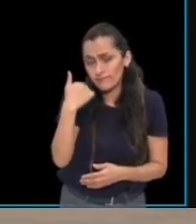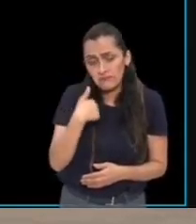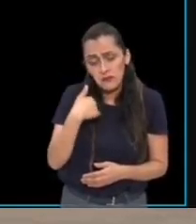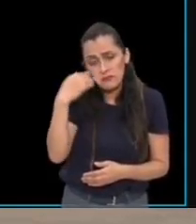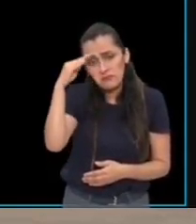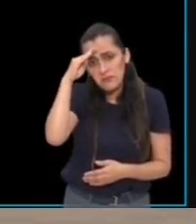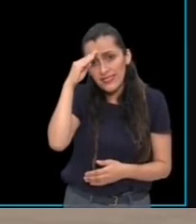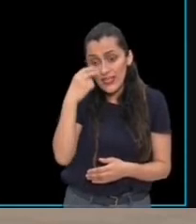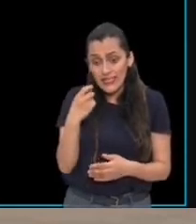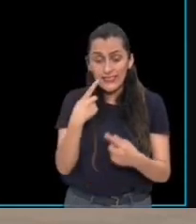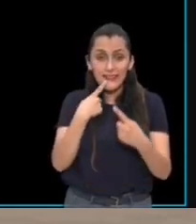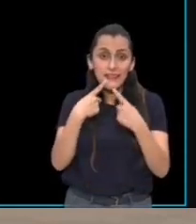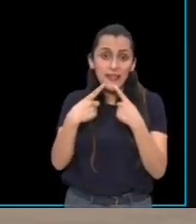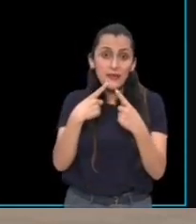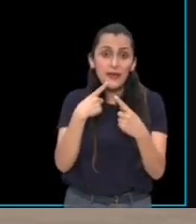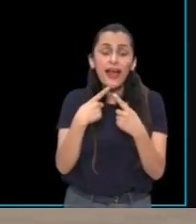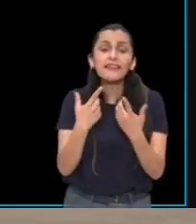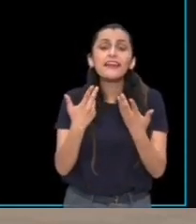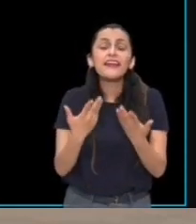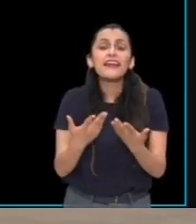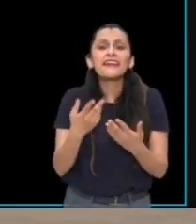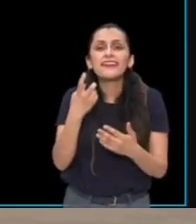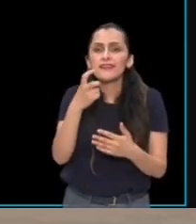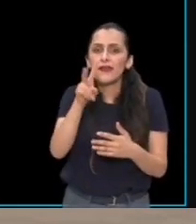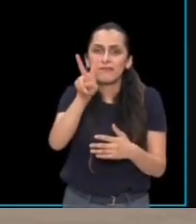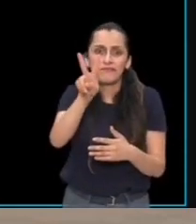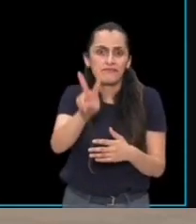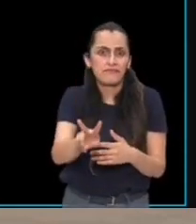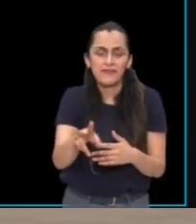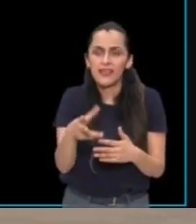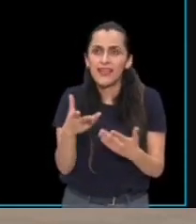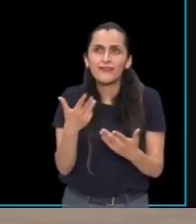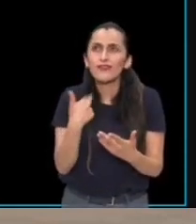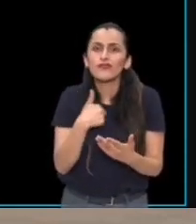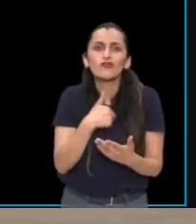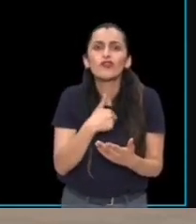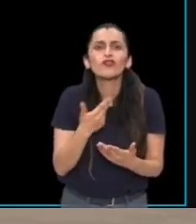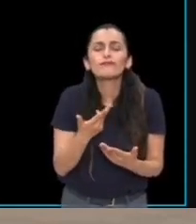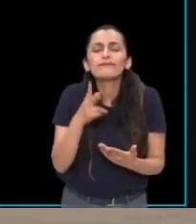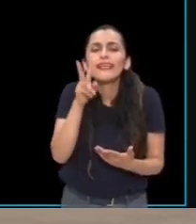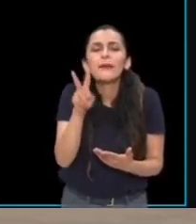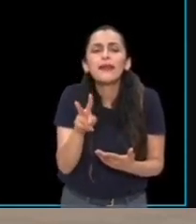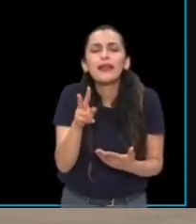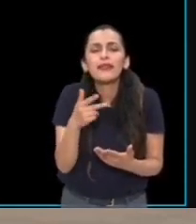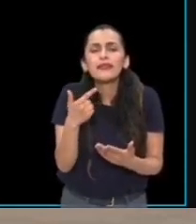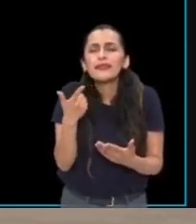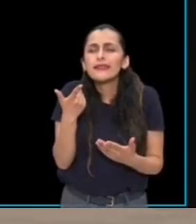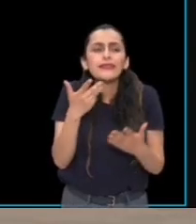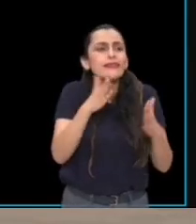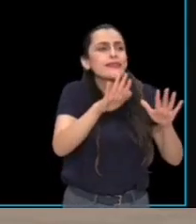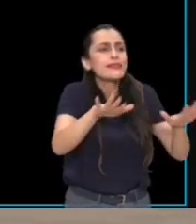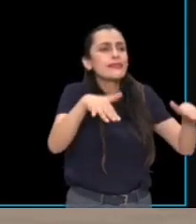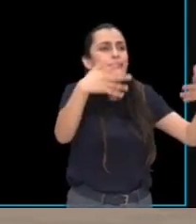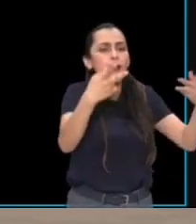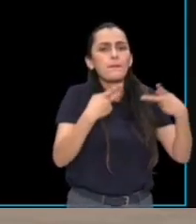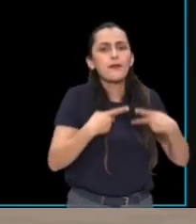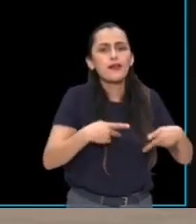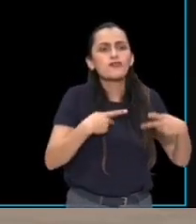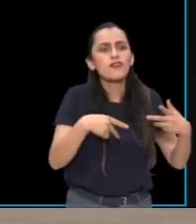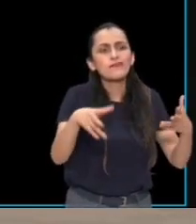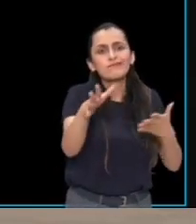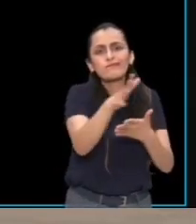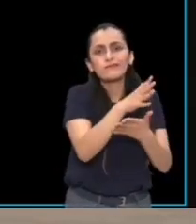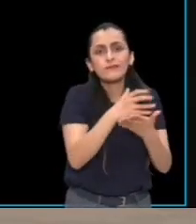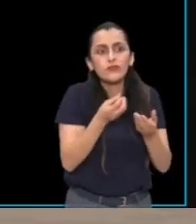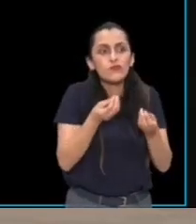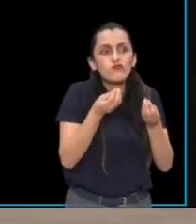este debate es un debate en el que francamente nosotros, la verdad, la población no tiene nada que ganar. Me parece